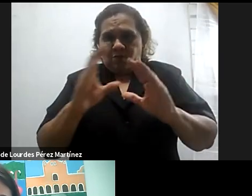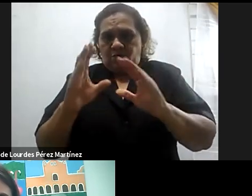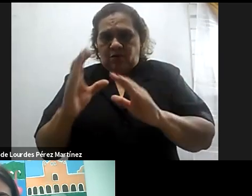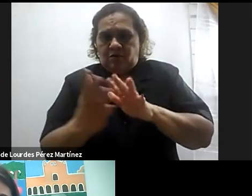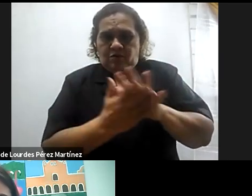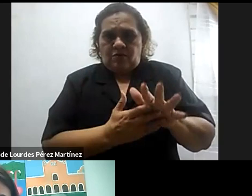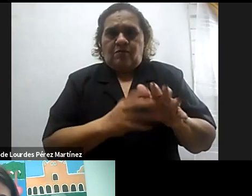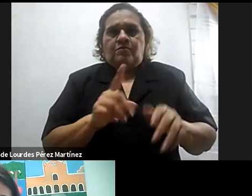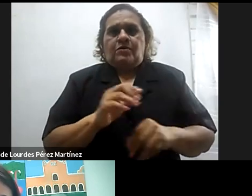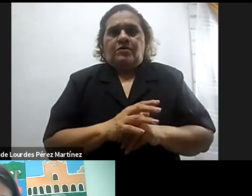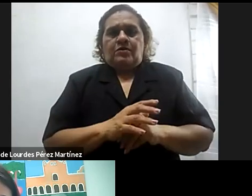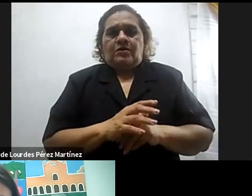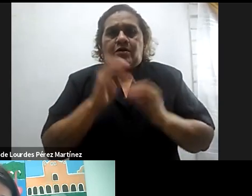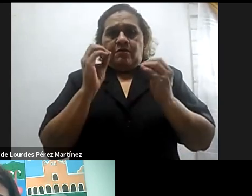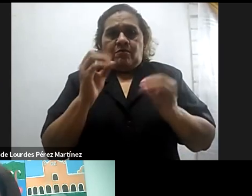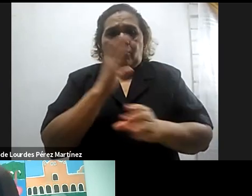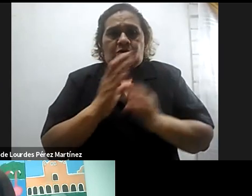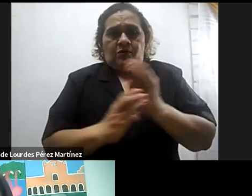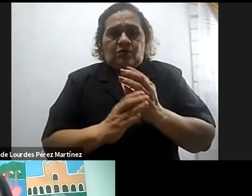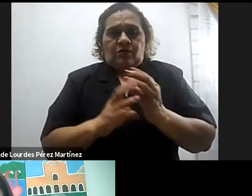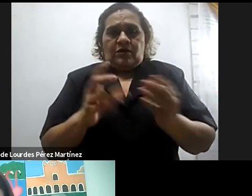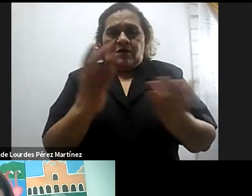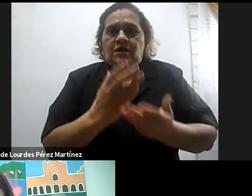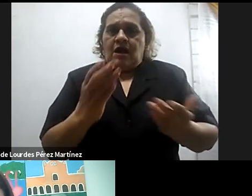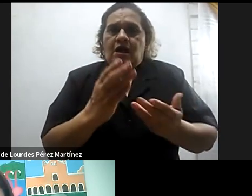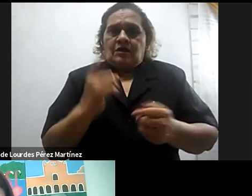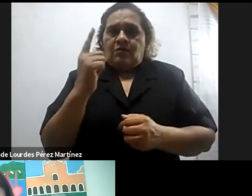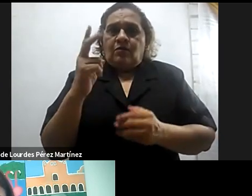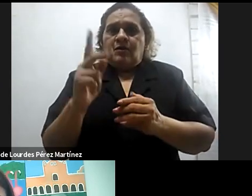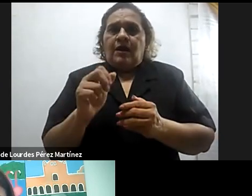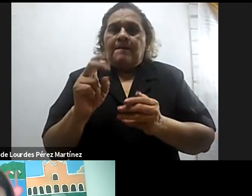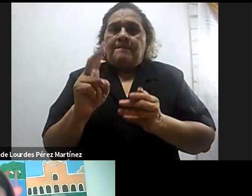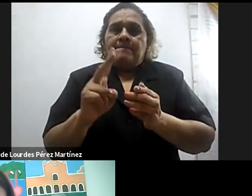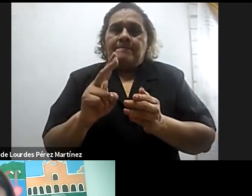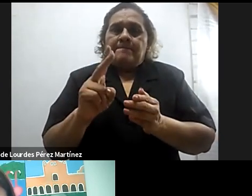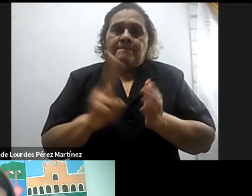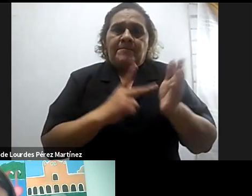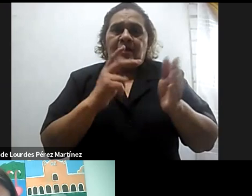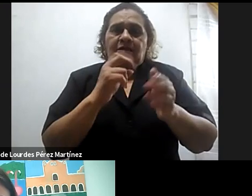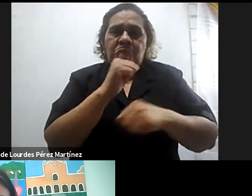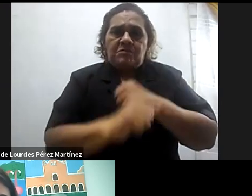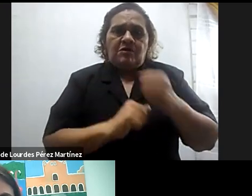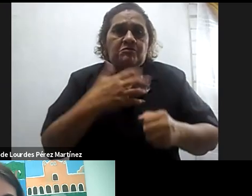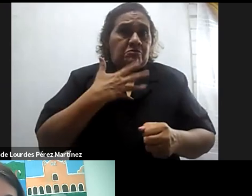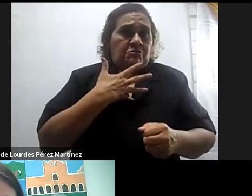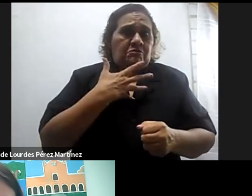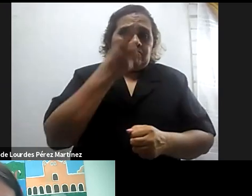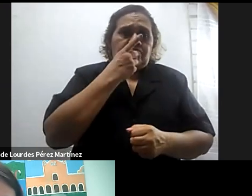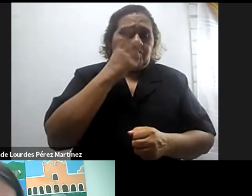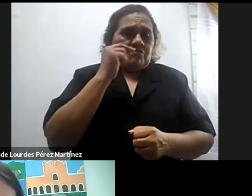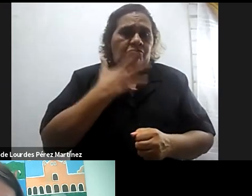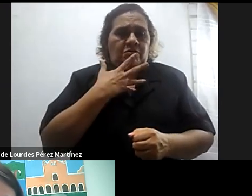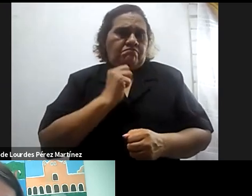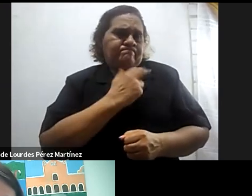de ojo, ¿no? Hay muchas cosas que de hecho se hacen además una vez al año, ¿eh? O sea, cuando, por ejemplo, yo vivo con diabetes, no tengo